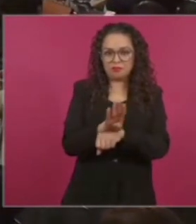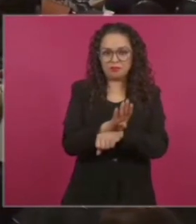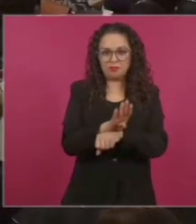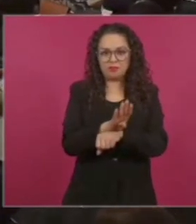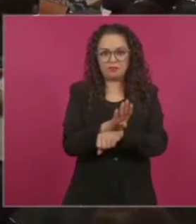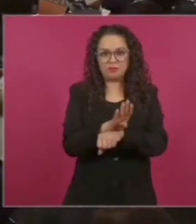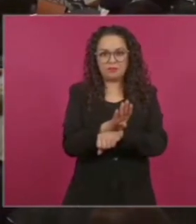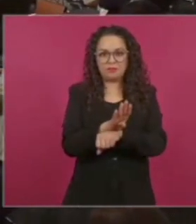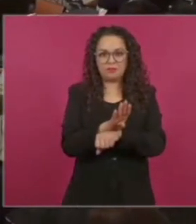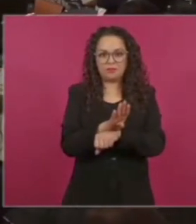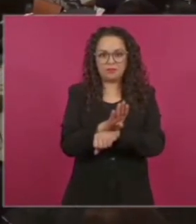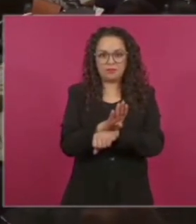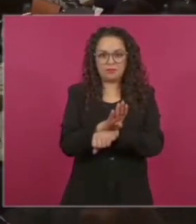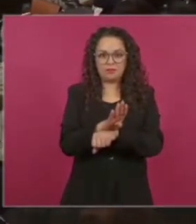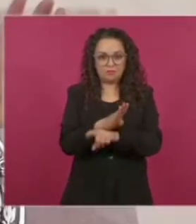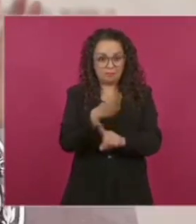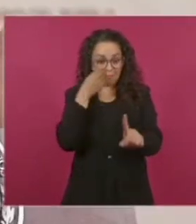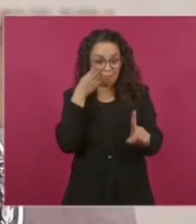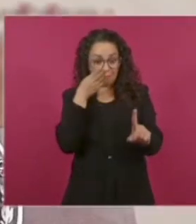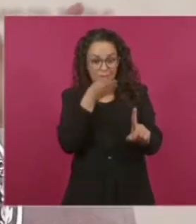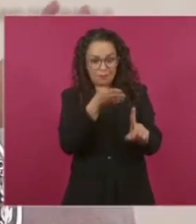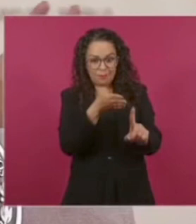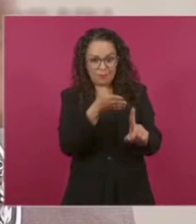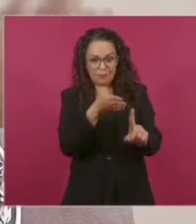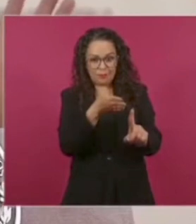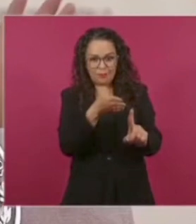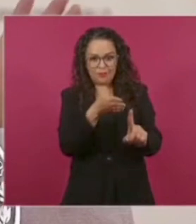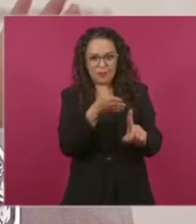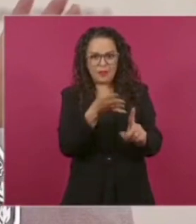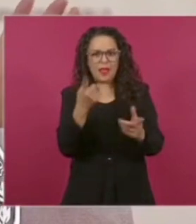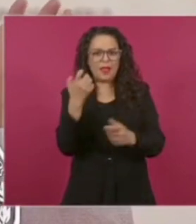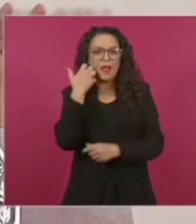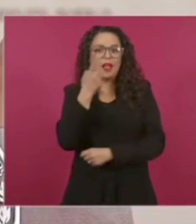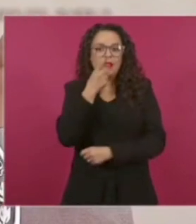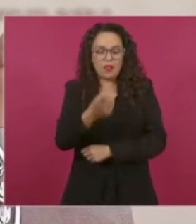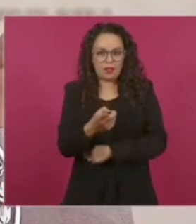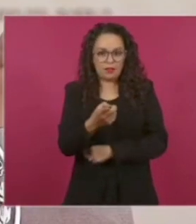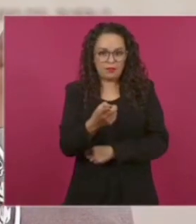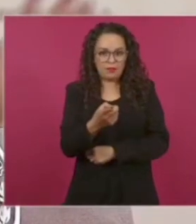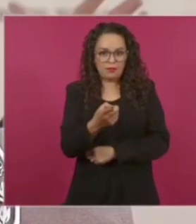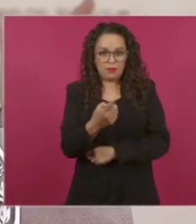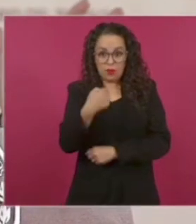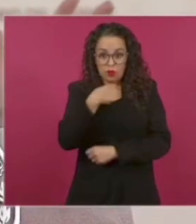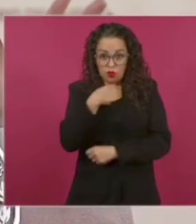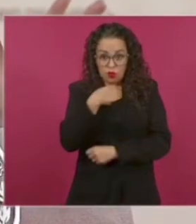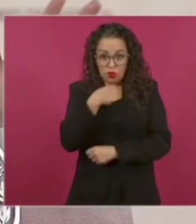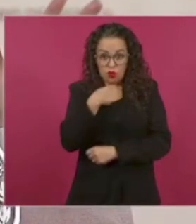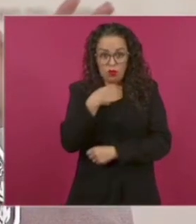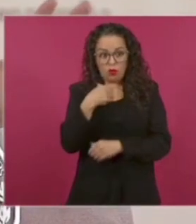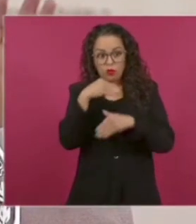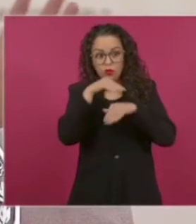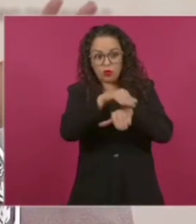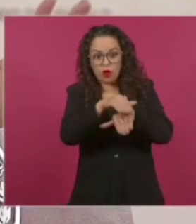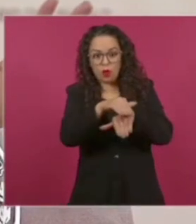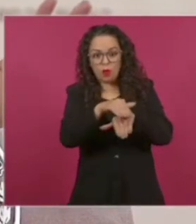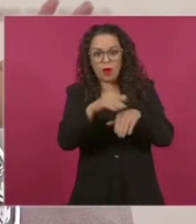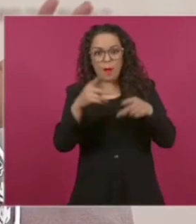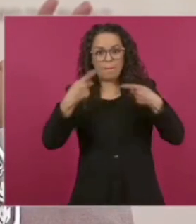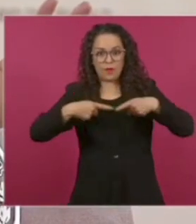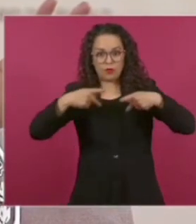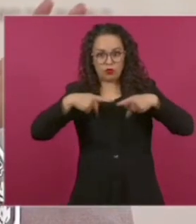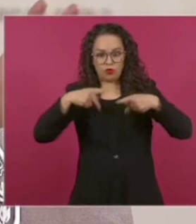con estas. O sea, ya no puedo hablar de ningún político. Ya no voy a poder hablar de Salinas ni de